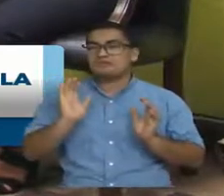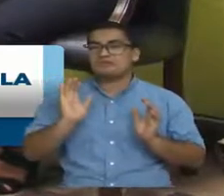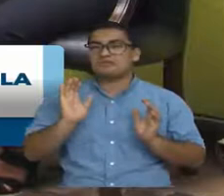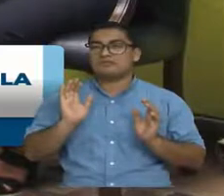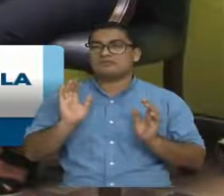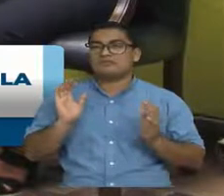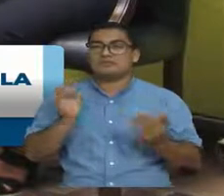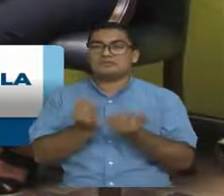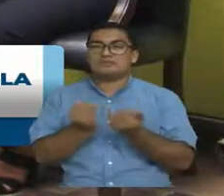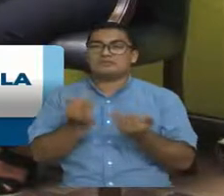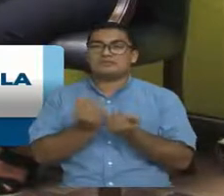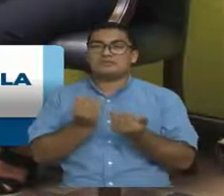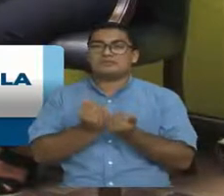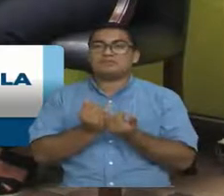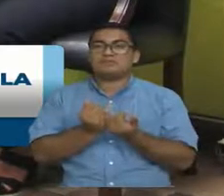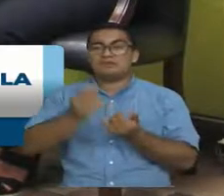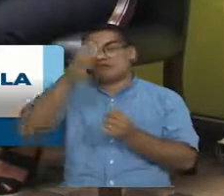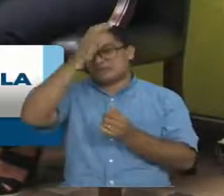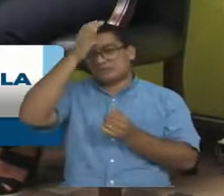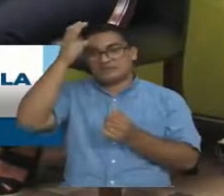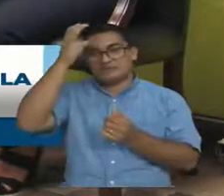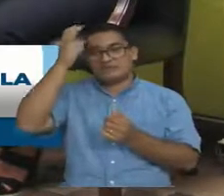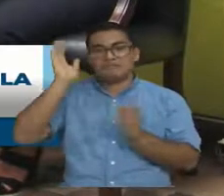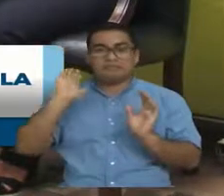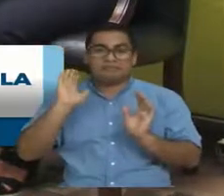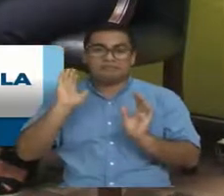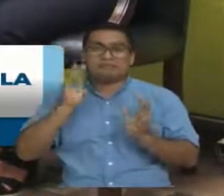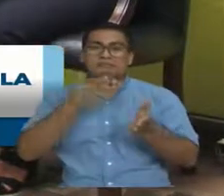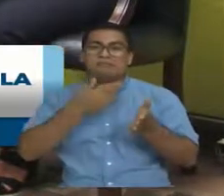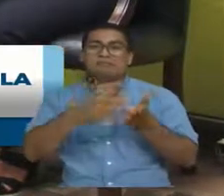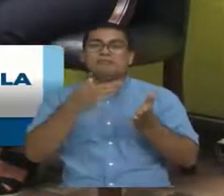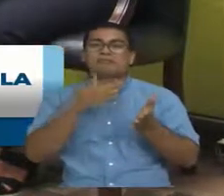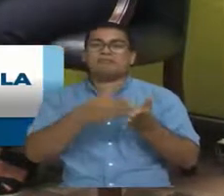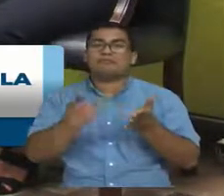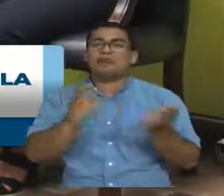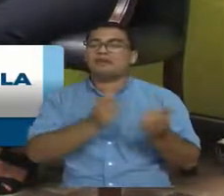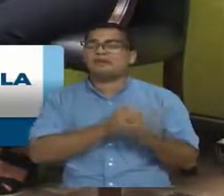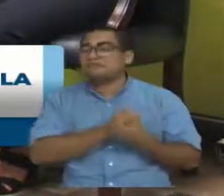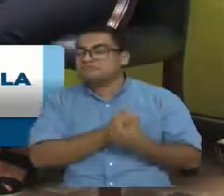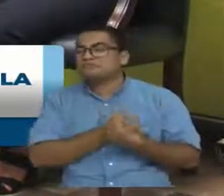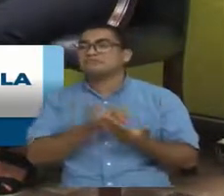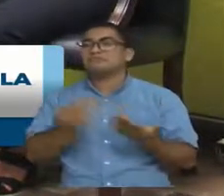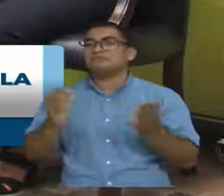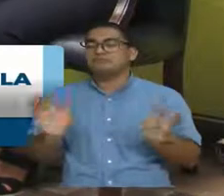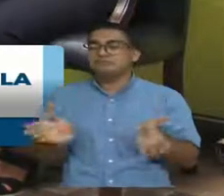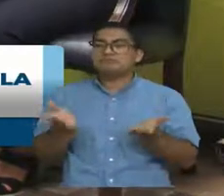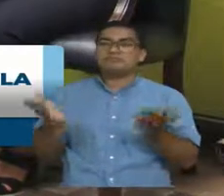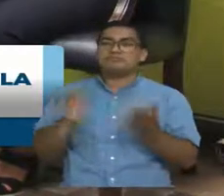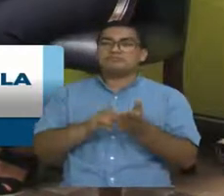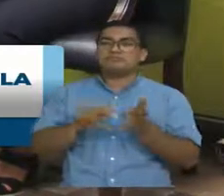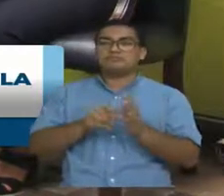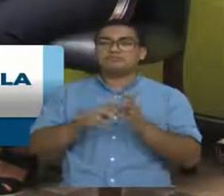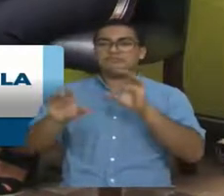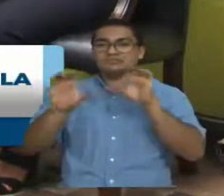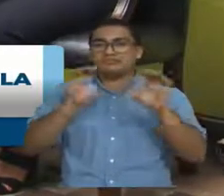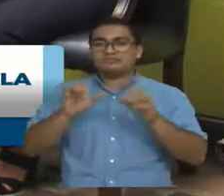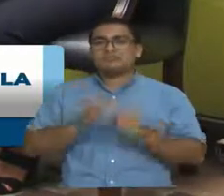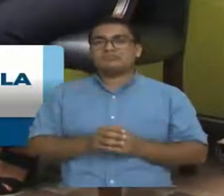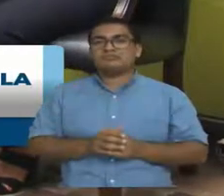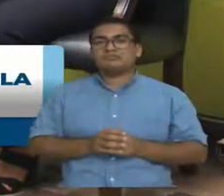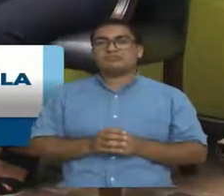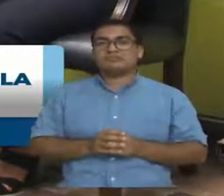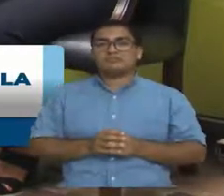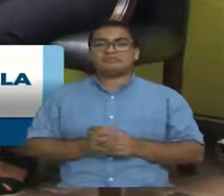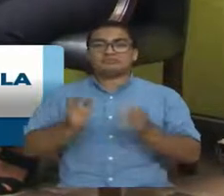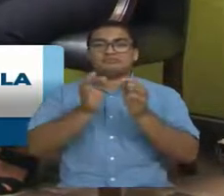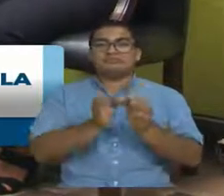chiquita entonces creemos que es la forma más más amable más que necesaria